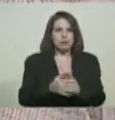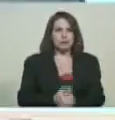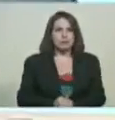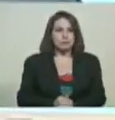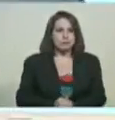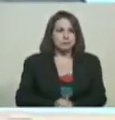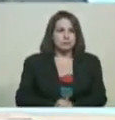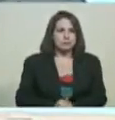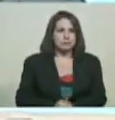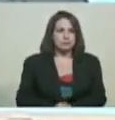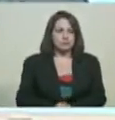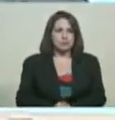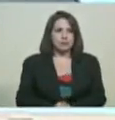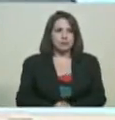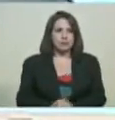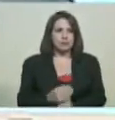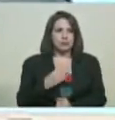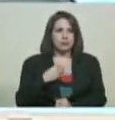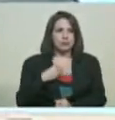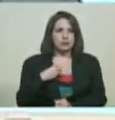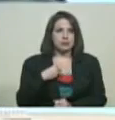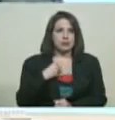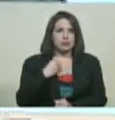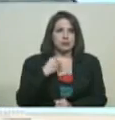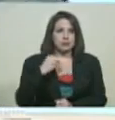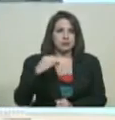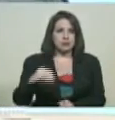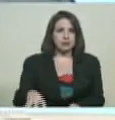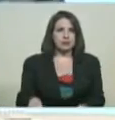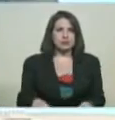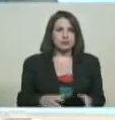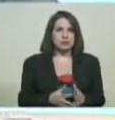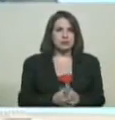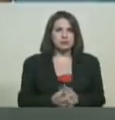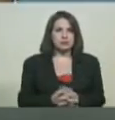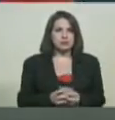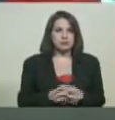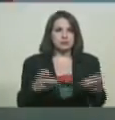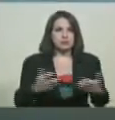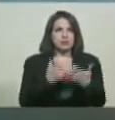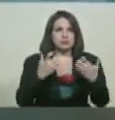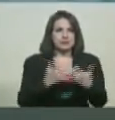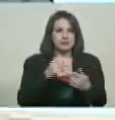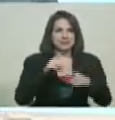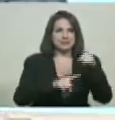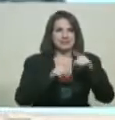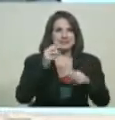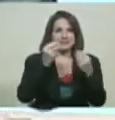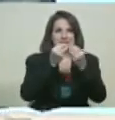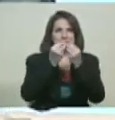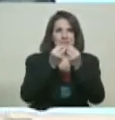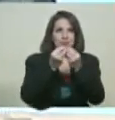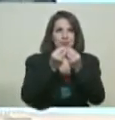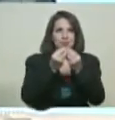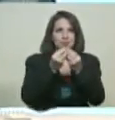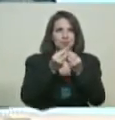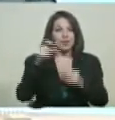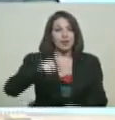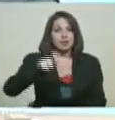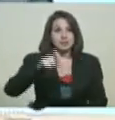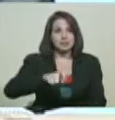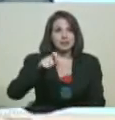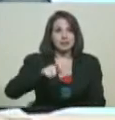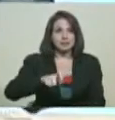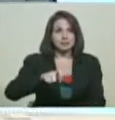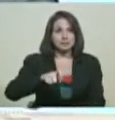que nos estamos jugando el pellejo en la primera trinchera del combate por el país es bienvenida es necesaria y es